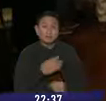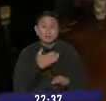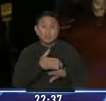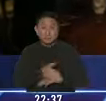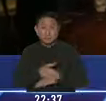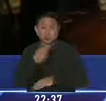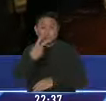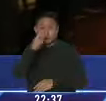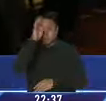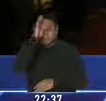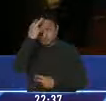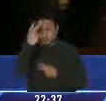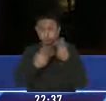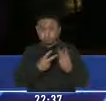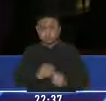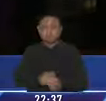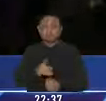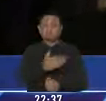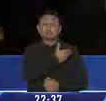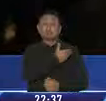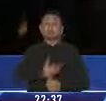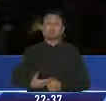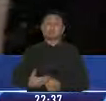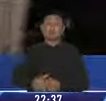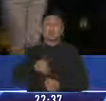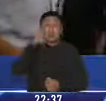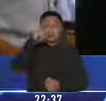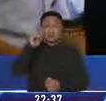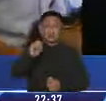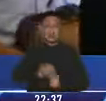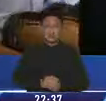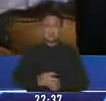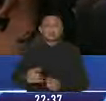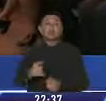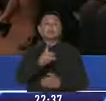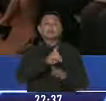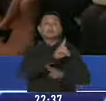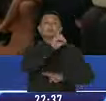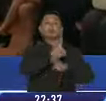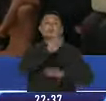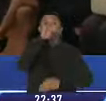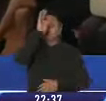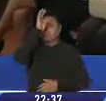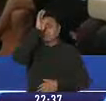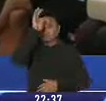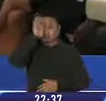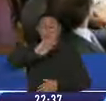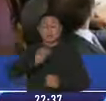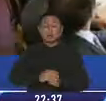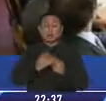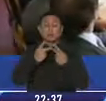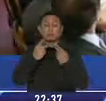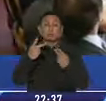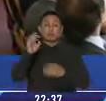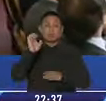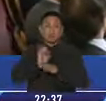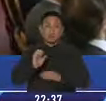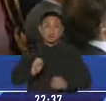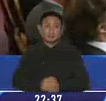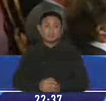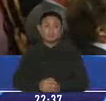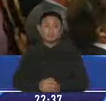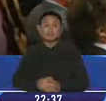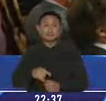uno de los anuncios que expresó el presidente de la República en su encuentro con los directores de los hospitales de la Red de Salud Pública del país, en